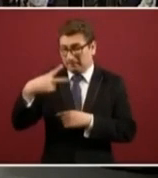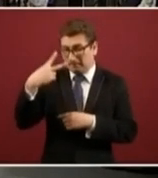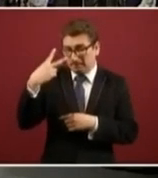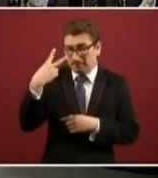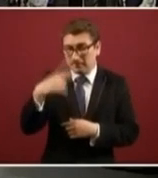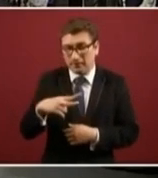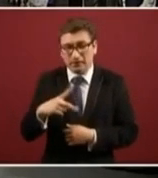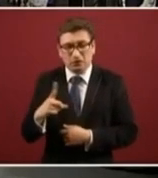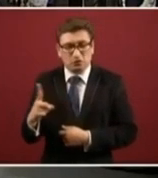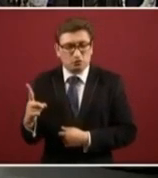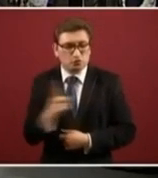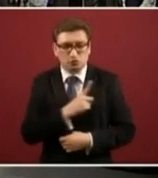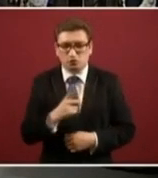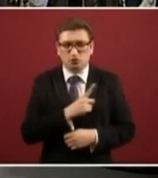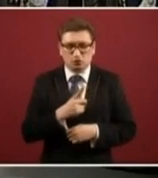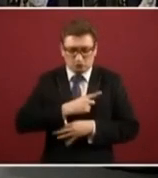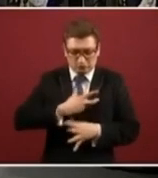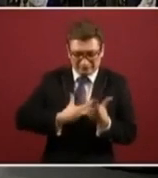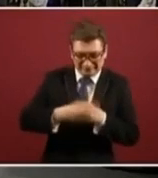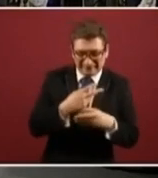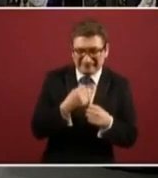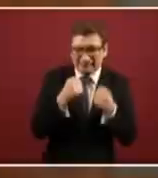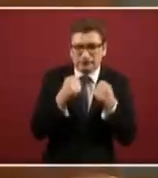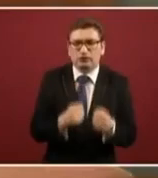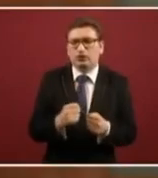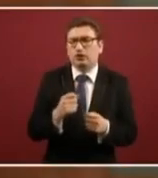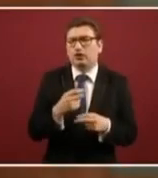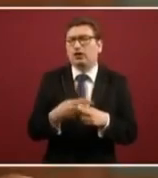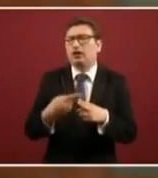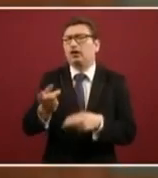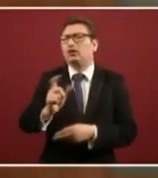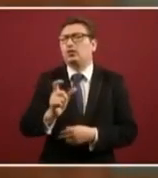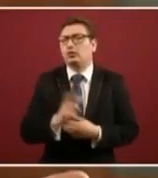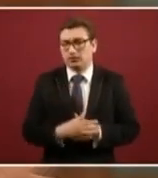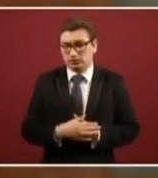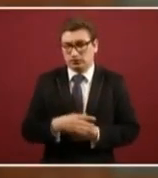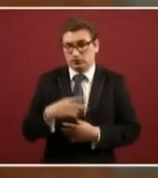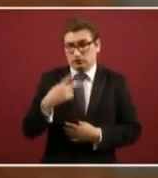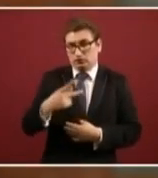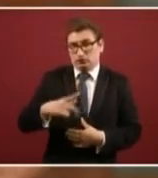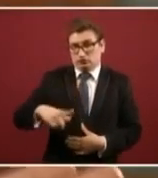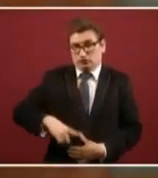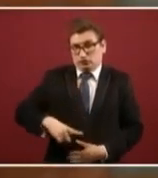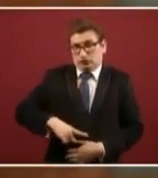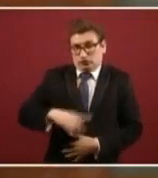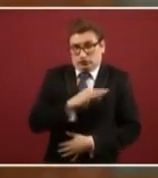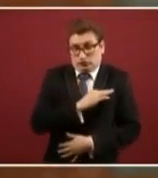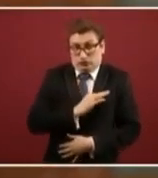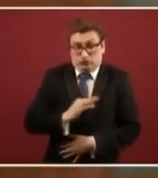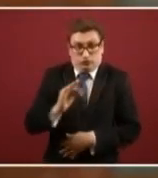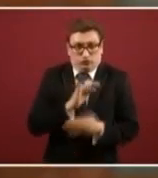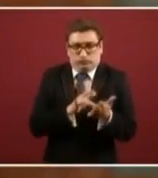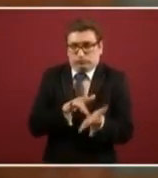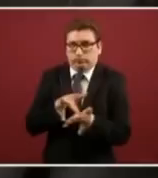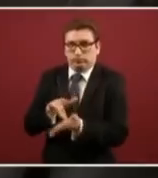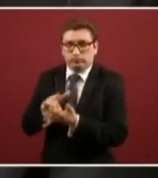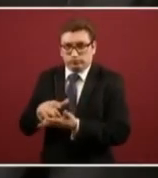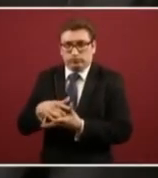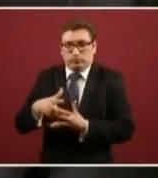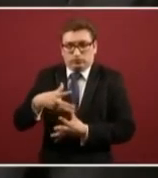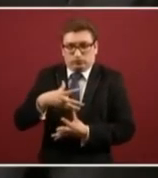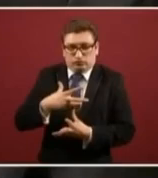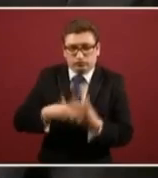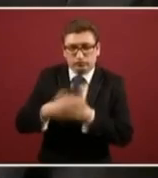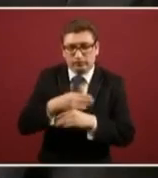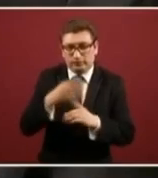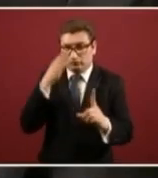independencia alimentaria y seguridad en ese sentido? Si su gobierno estará capaz para cumplir con esa o con